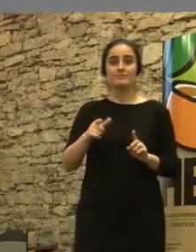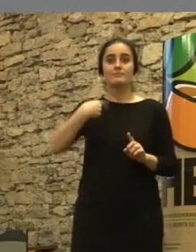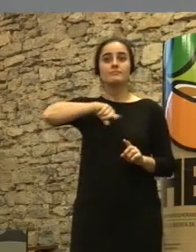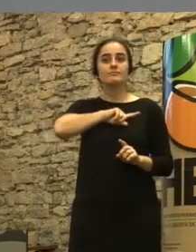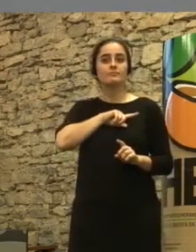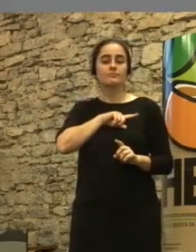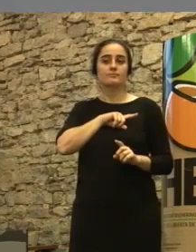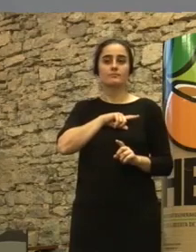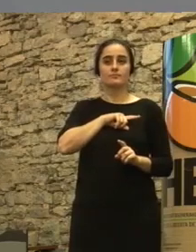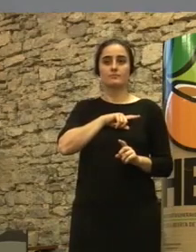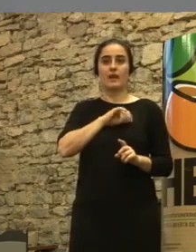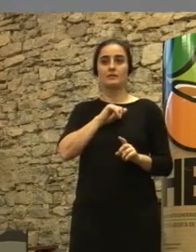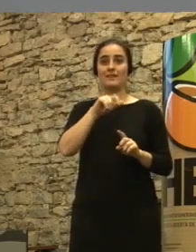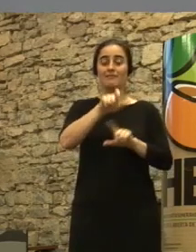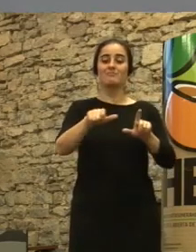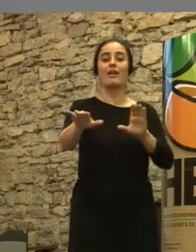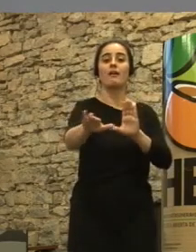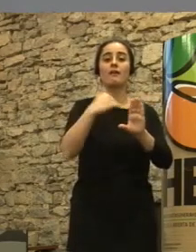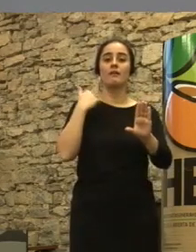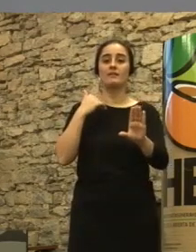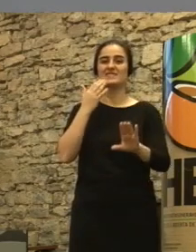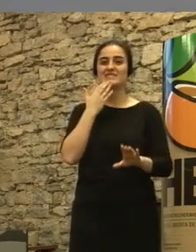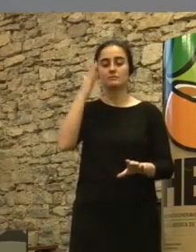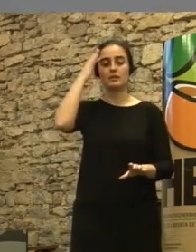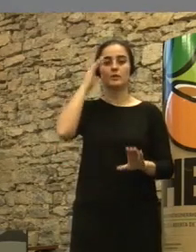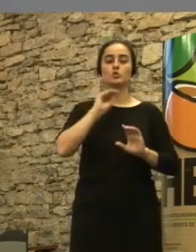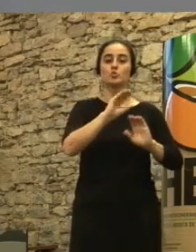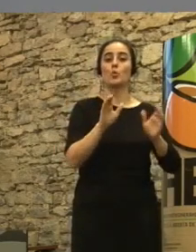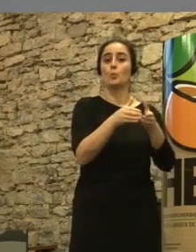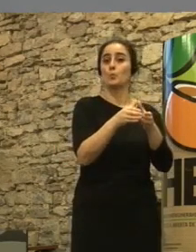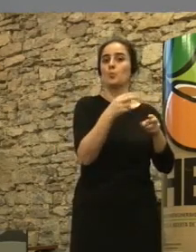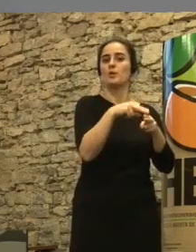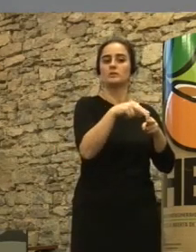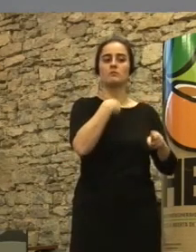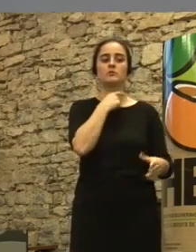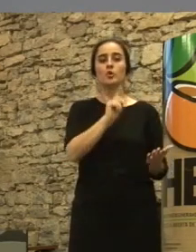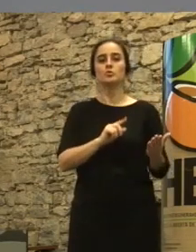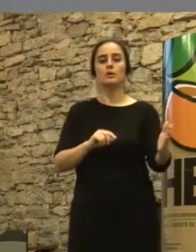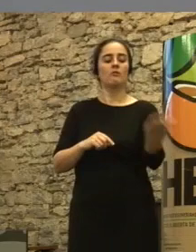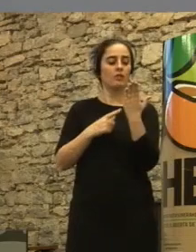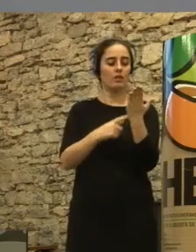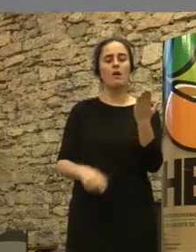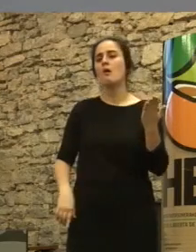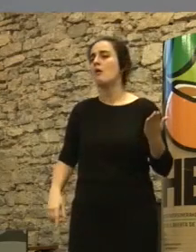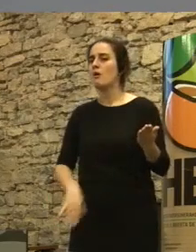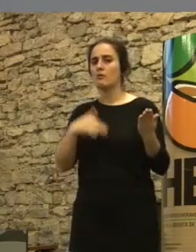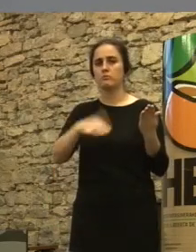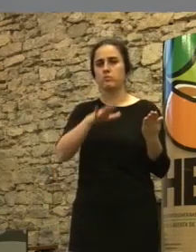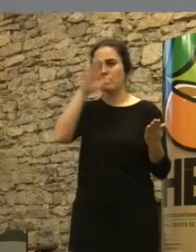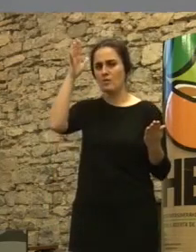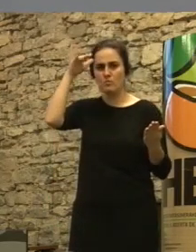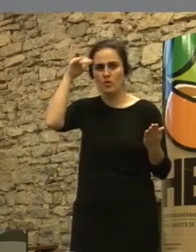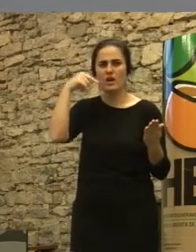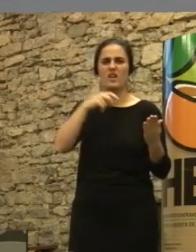existimos mucha gente que tú recibes eso, y si resulta que la señora Villalobos, su partido, lo que represente, no es lo que a ti te gusta, inmediatamente vas a decir, hay que ver, qué barbaridad, qué asco, no